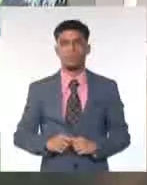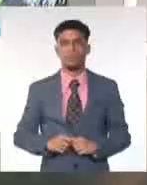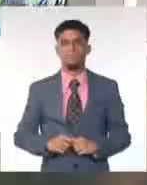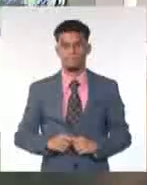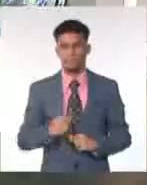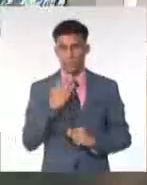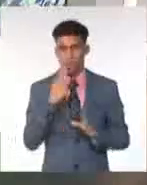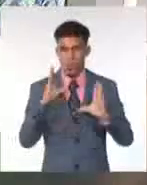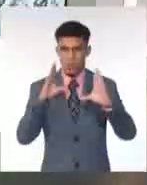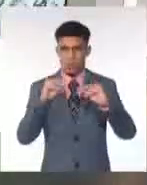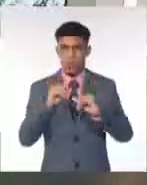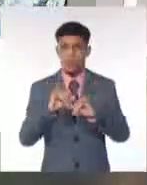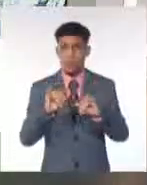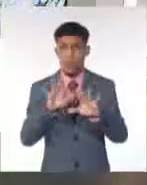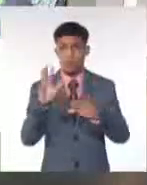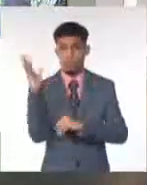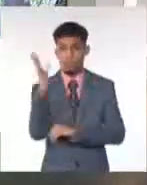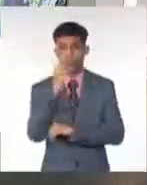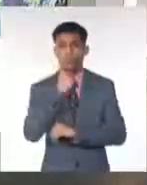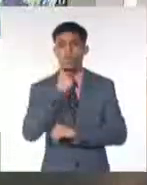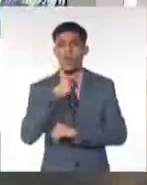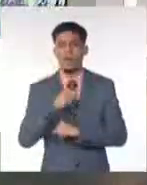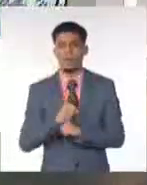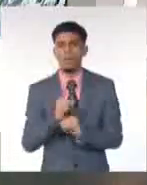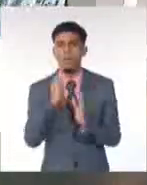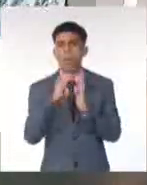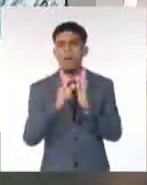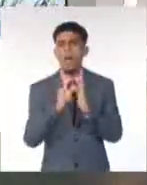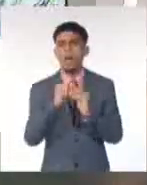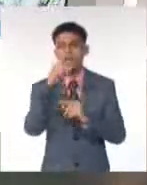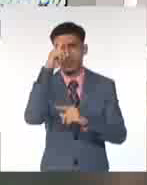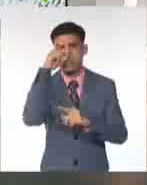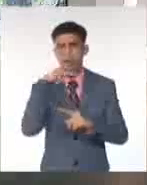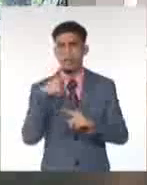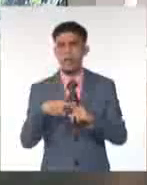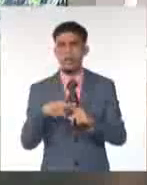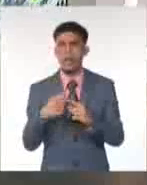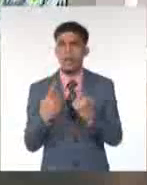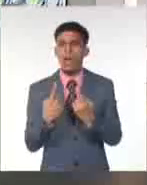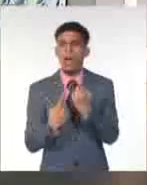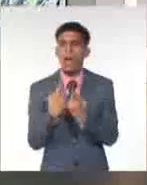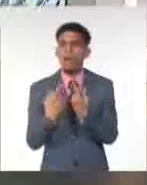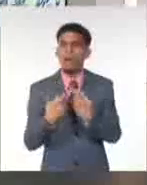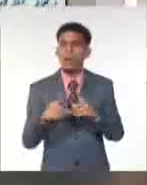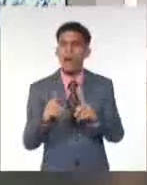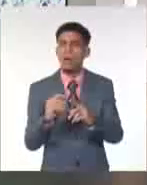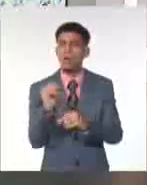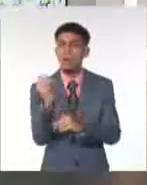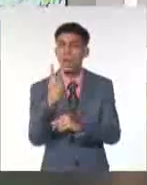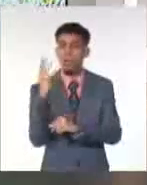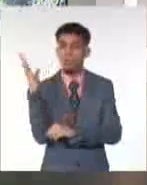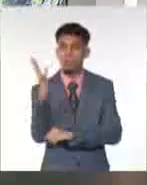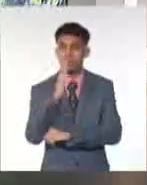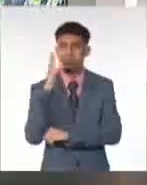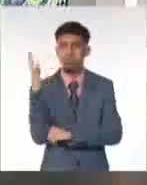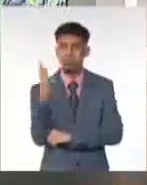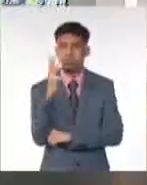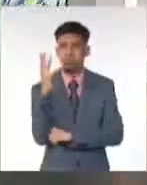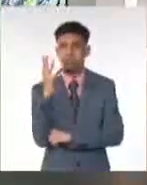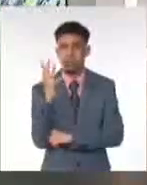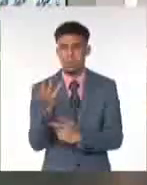Buenas noches. Si estuviéramos en un mes de septiembre, no sería para nada raro que tuviéramos tres huracanes simultáneamente, pero por primera vez en la